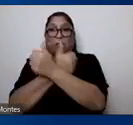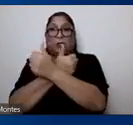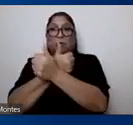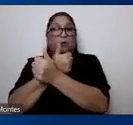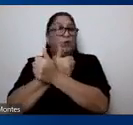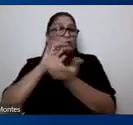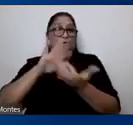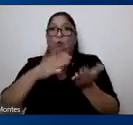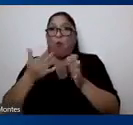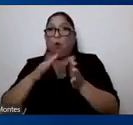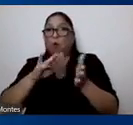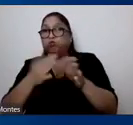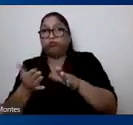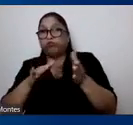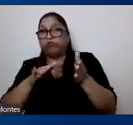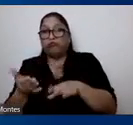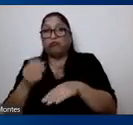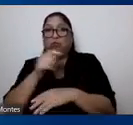la vida por